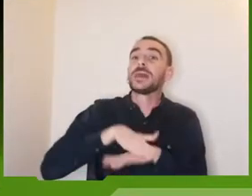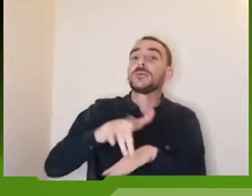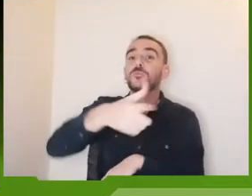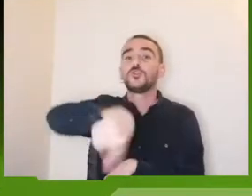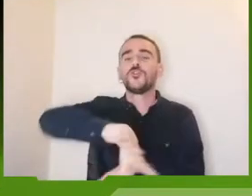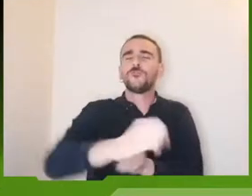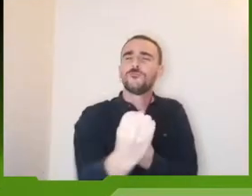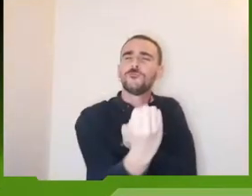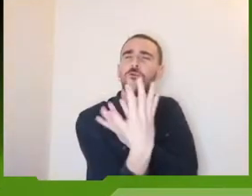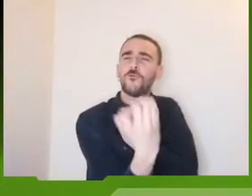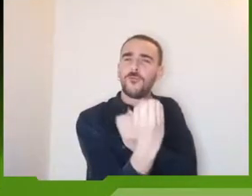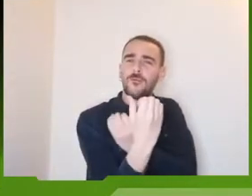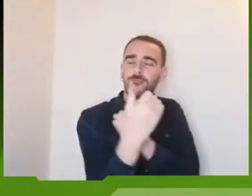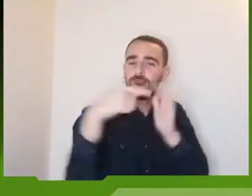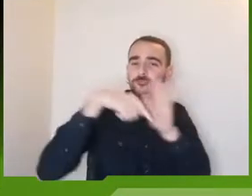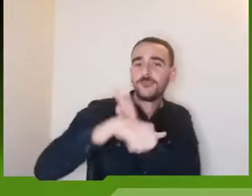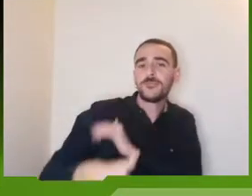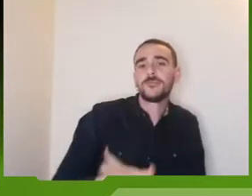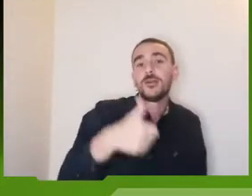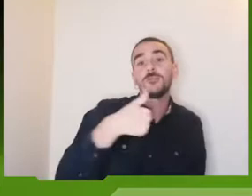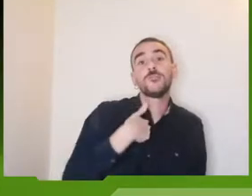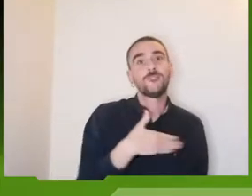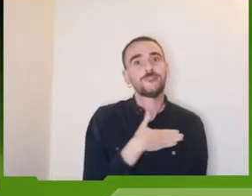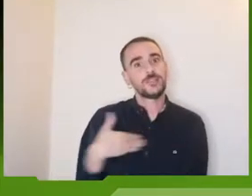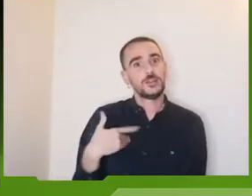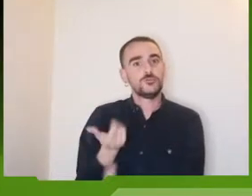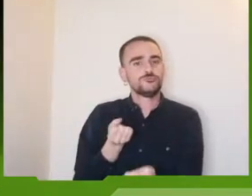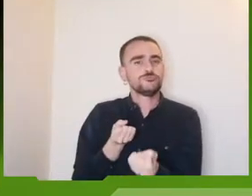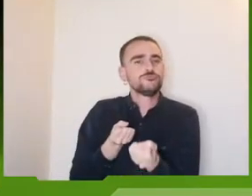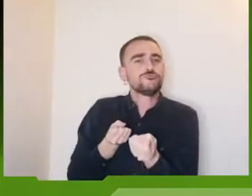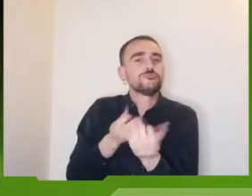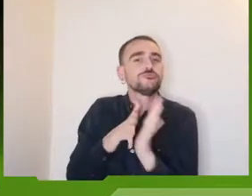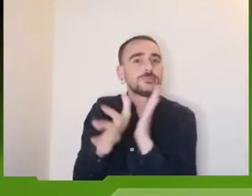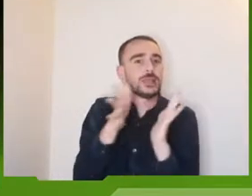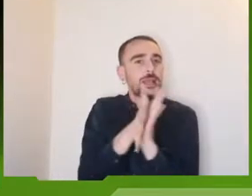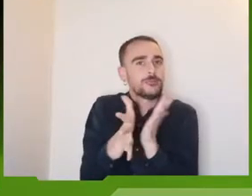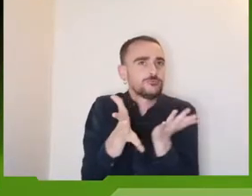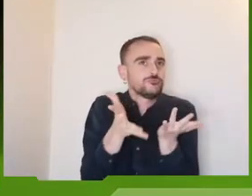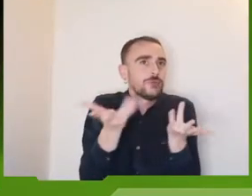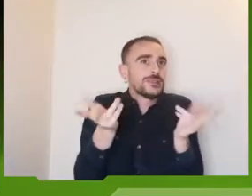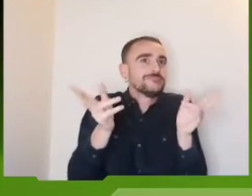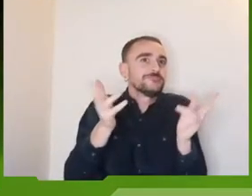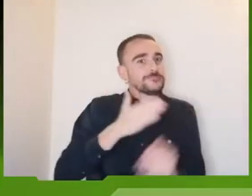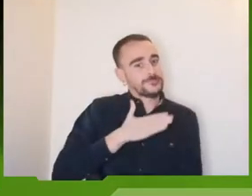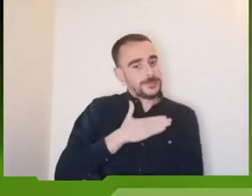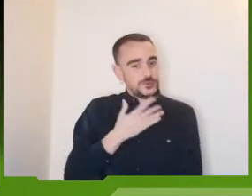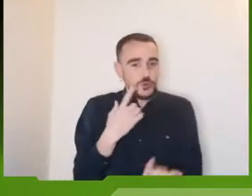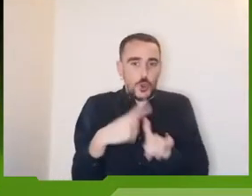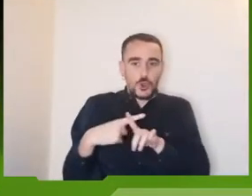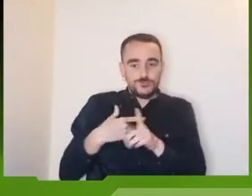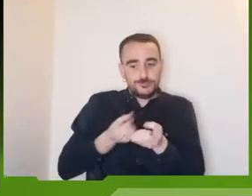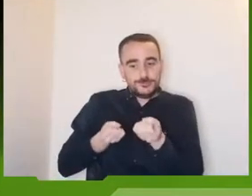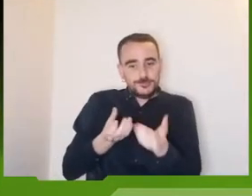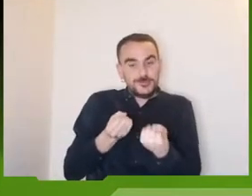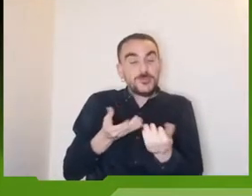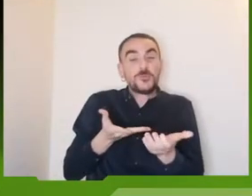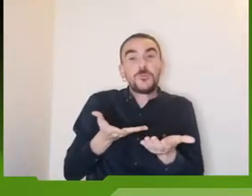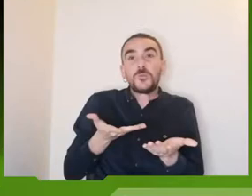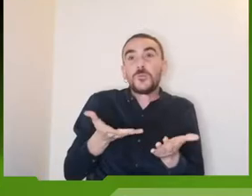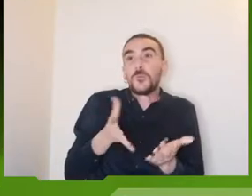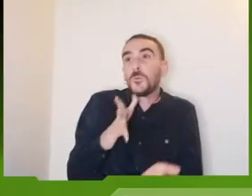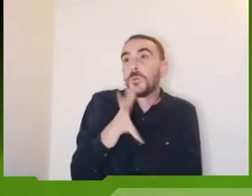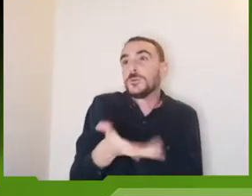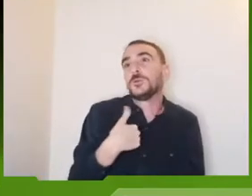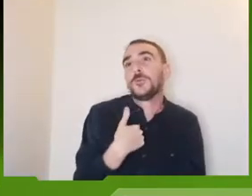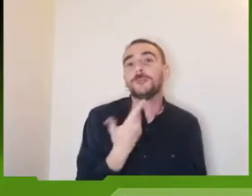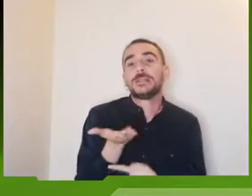Y sí, hoy me apetece contaros... Nada, alguna cosita sobre mí, que nunca sé muy bien cómo presentarme.